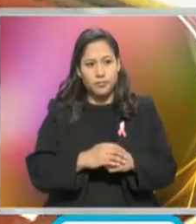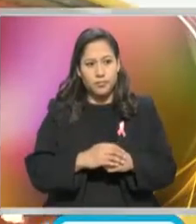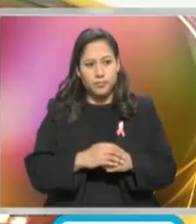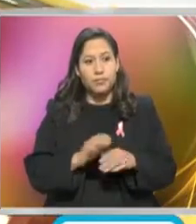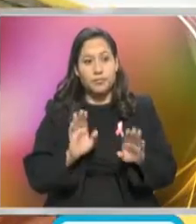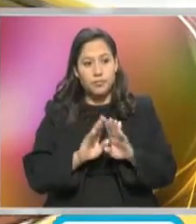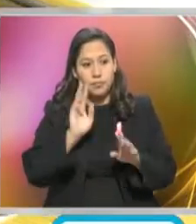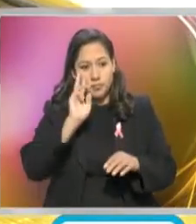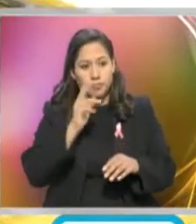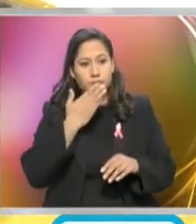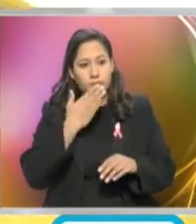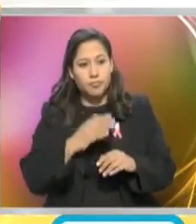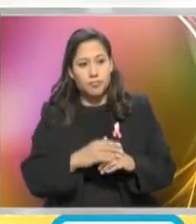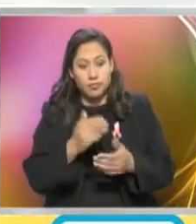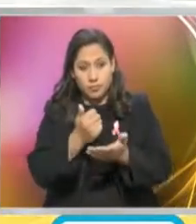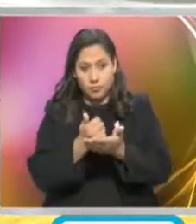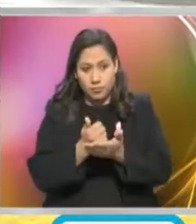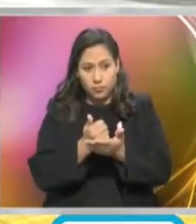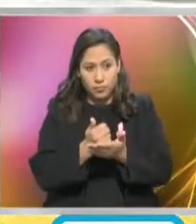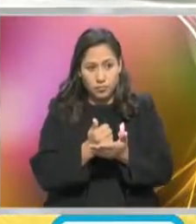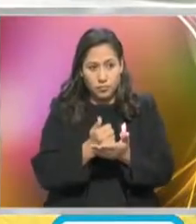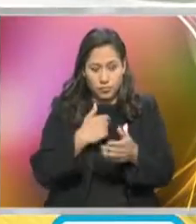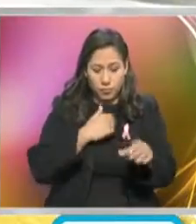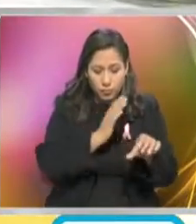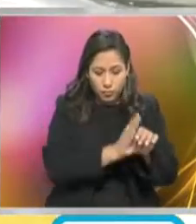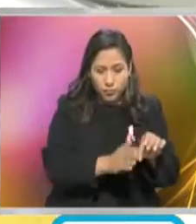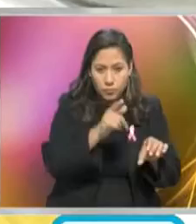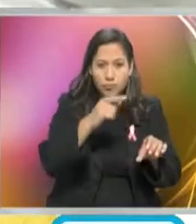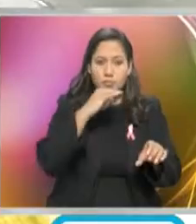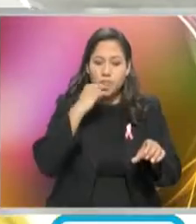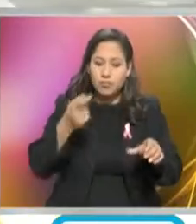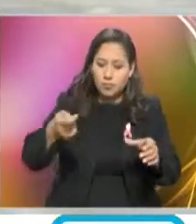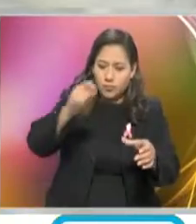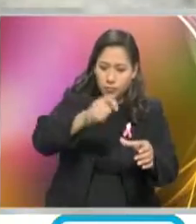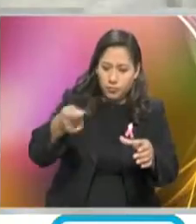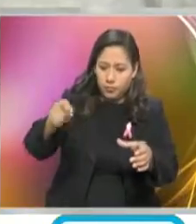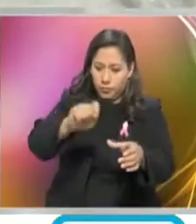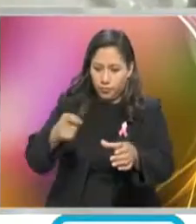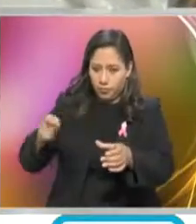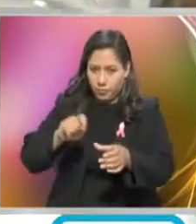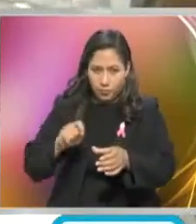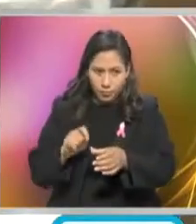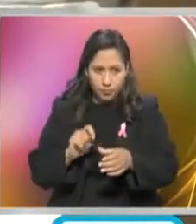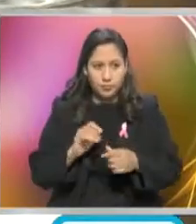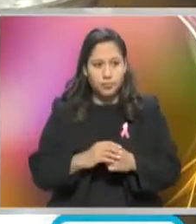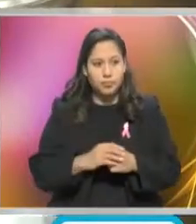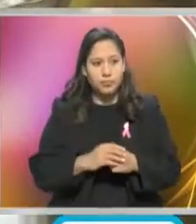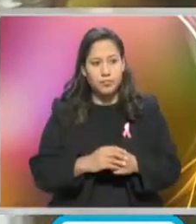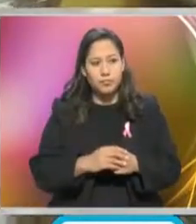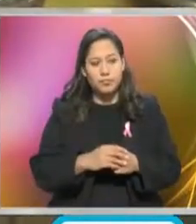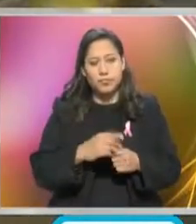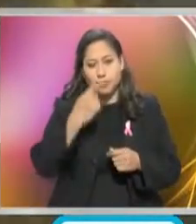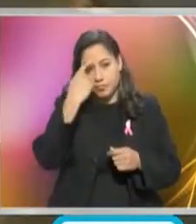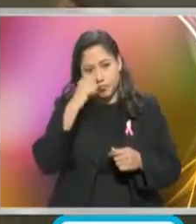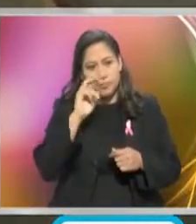¿Cómo ves? Pues me ayudas, yo los corto y tú le pones un poquito de salsa encima para que se vaya quedando bien.